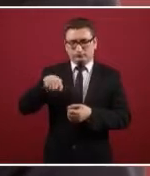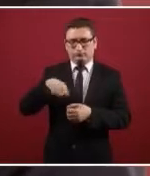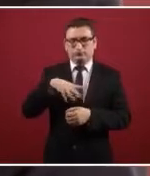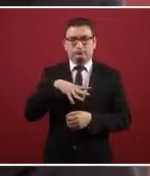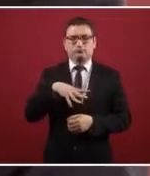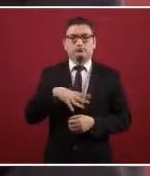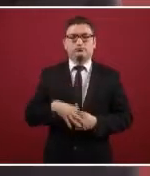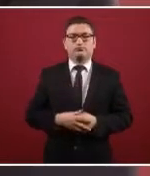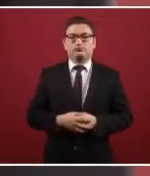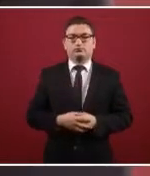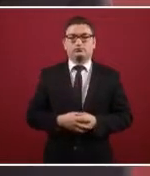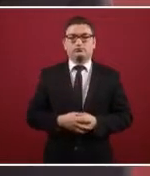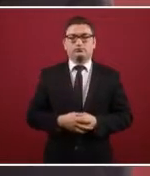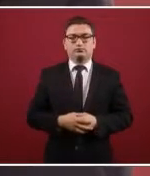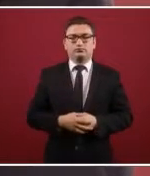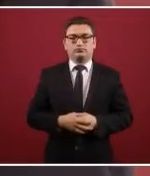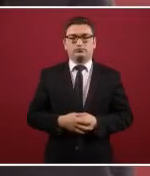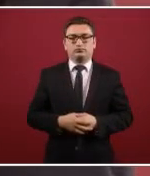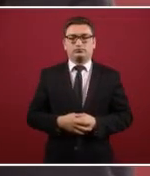para